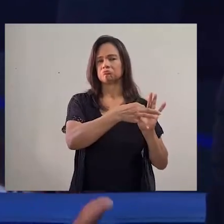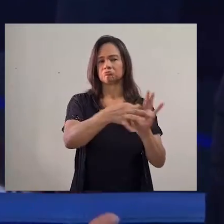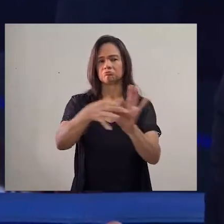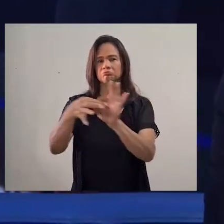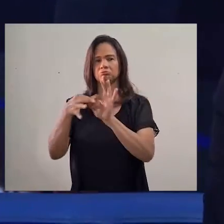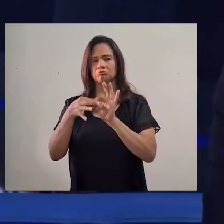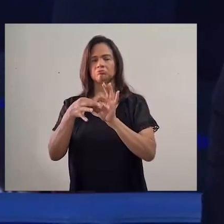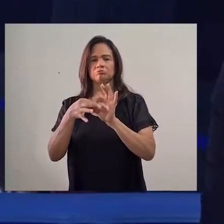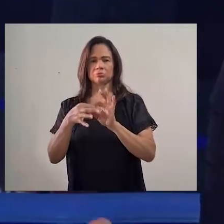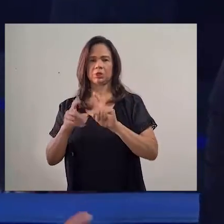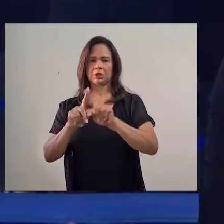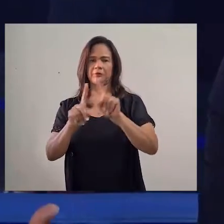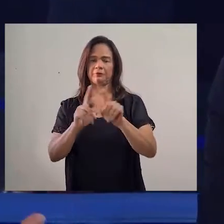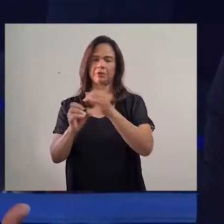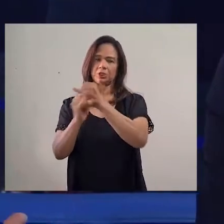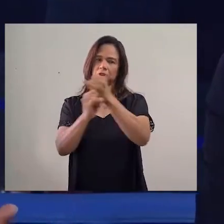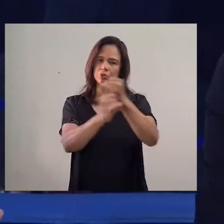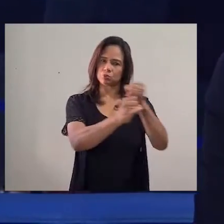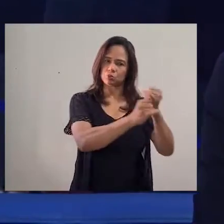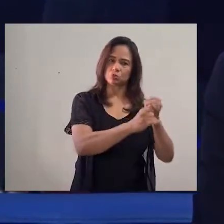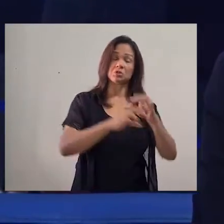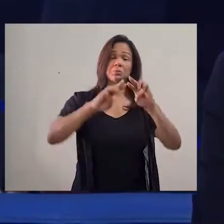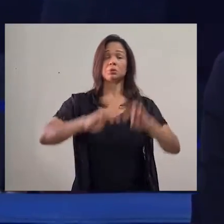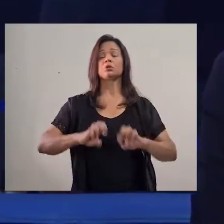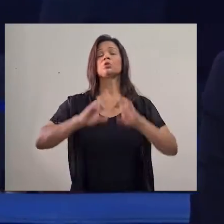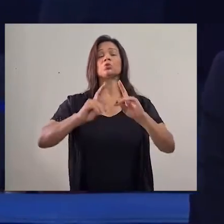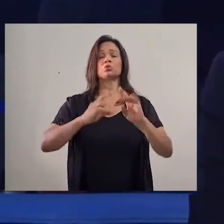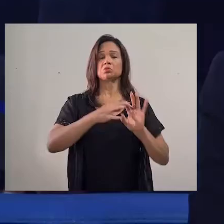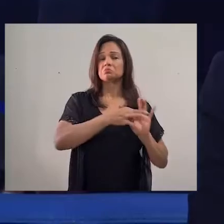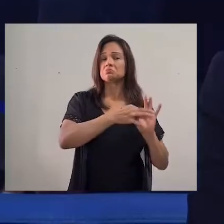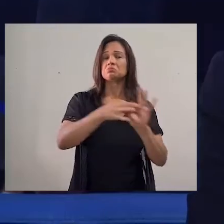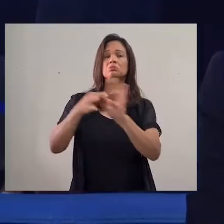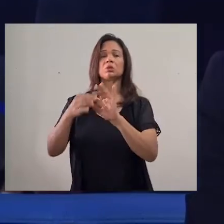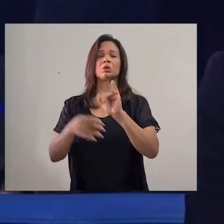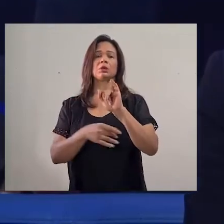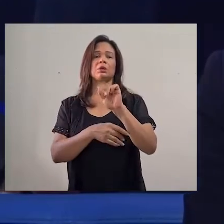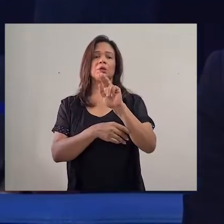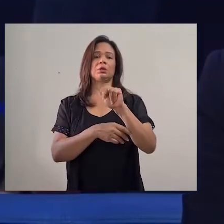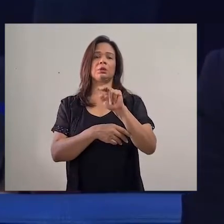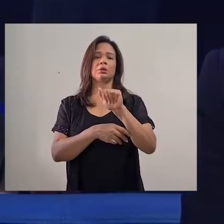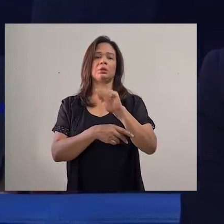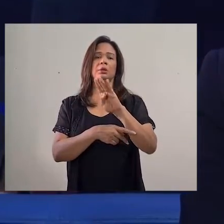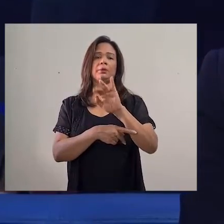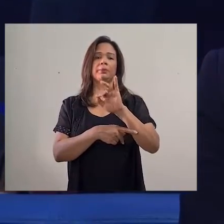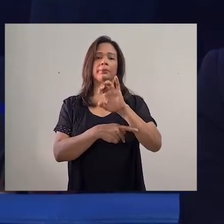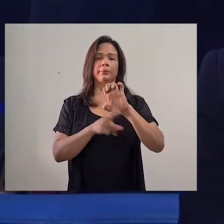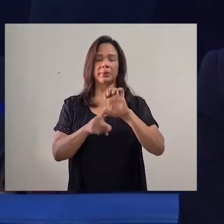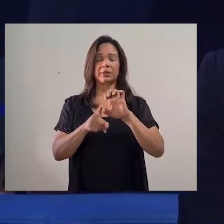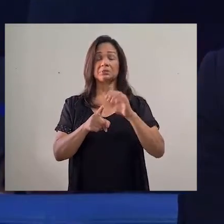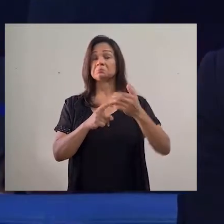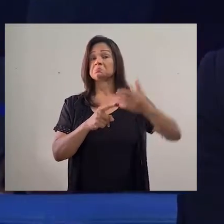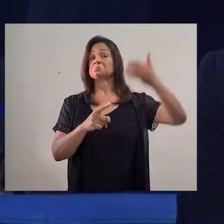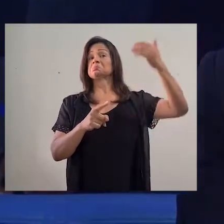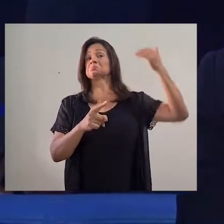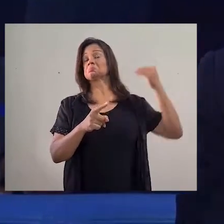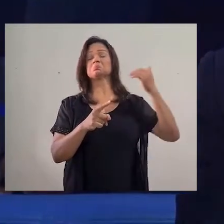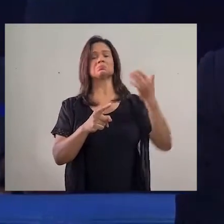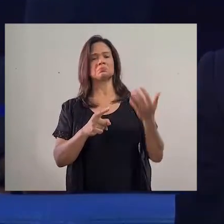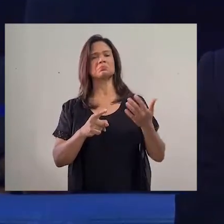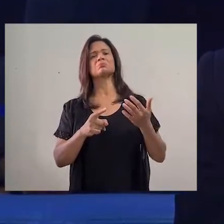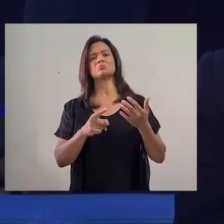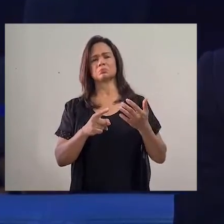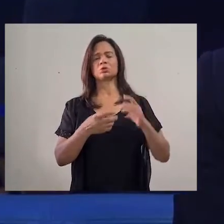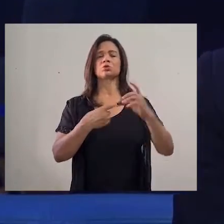manera articulada entre las diversas instancias del Ministerio de Educación. Existe el INAVIE, que tiene ya hace